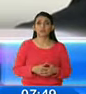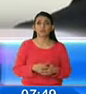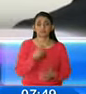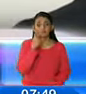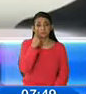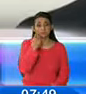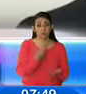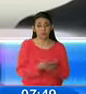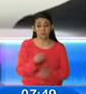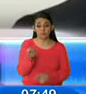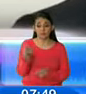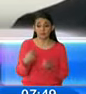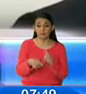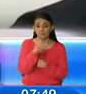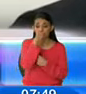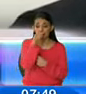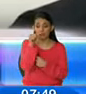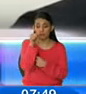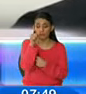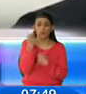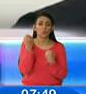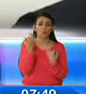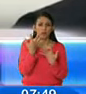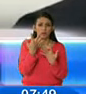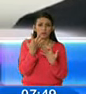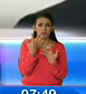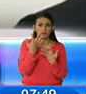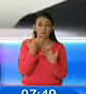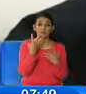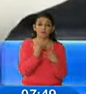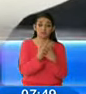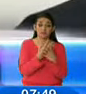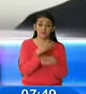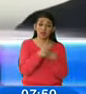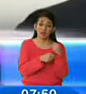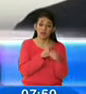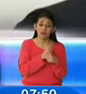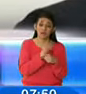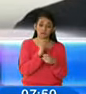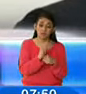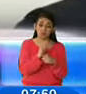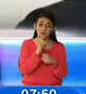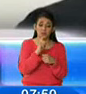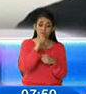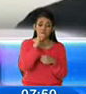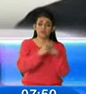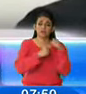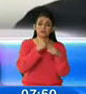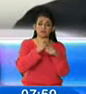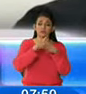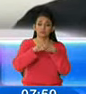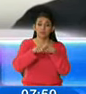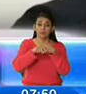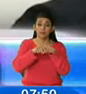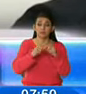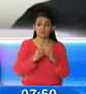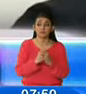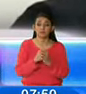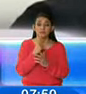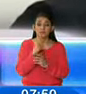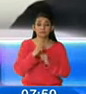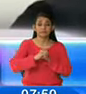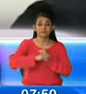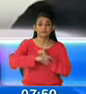el tráfico, sirve para distinguir la pena entre mínima, mediana, alta y gran escala. Indudablemente, cuando se hace alusión en la